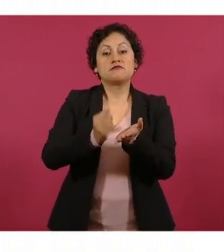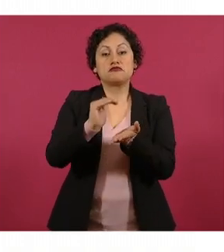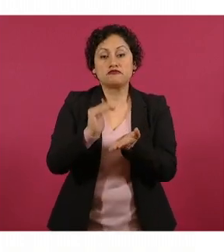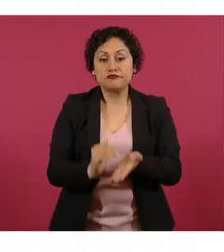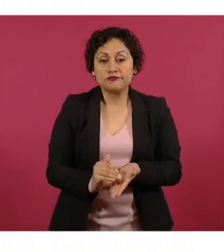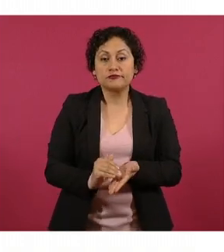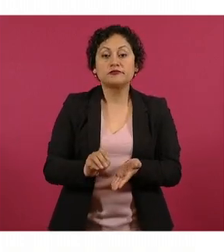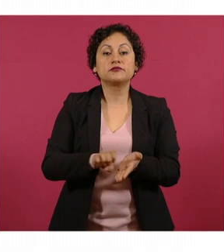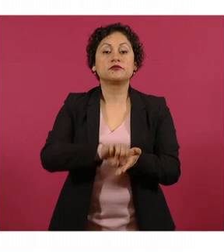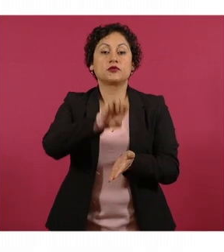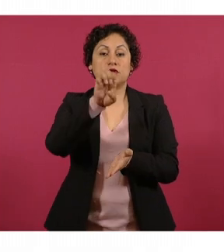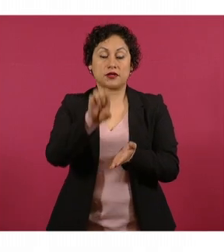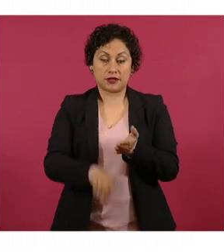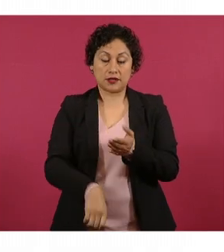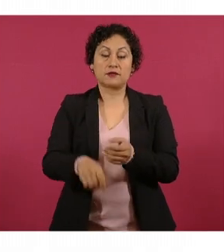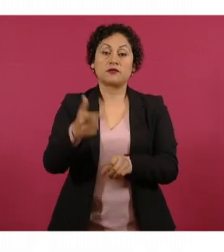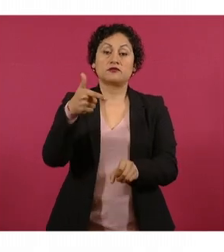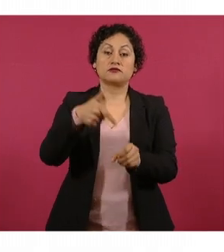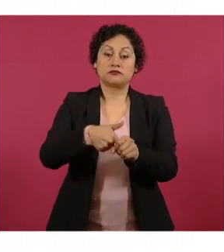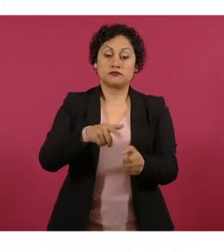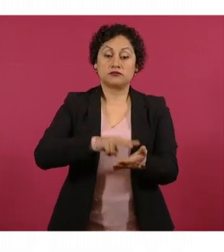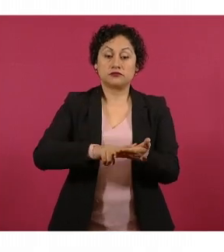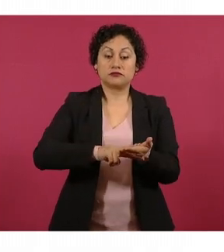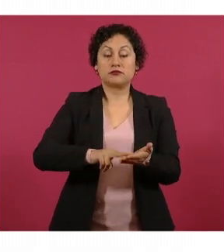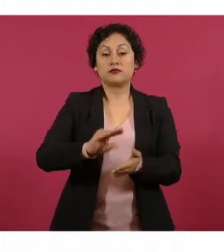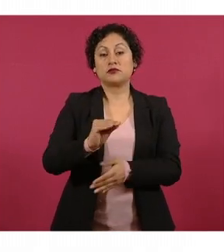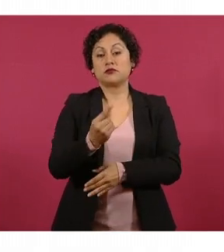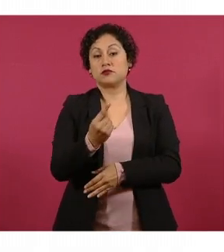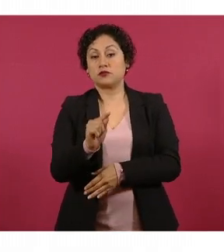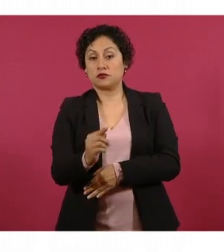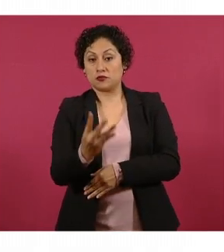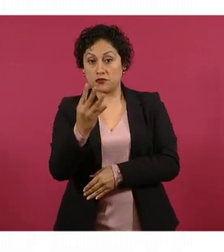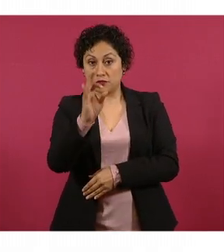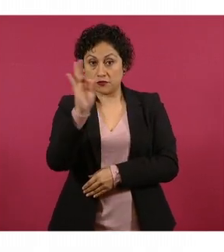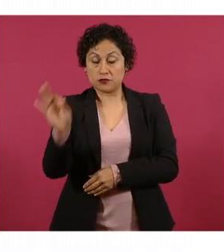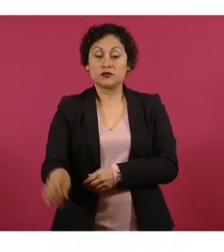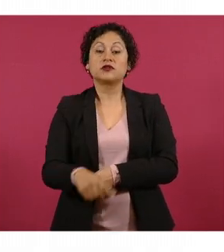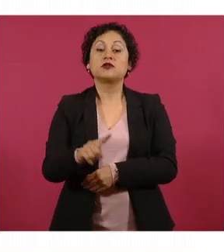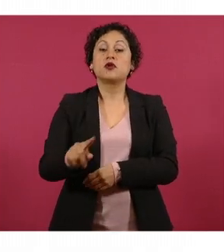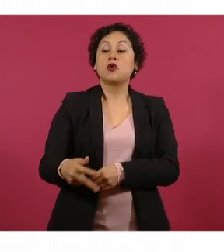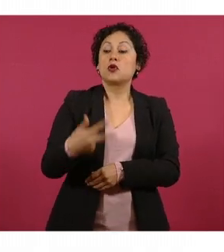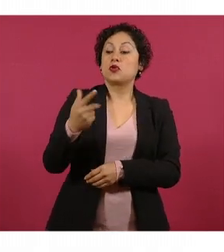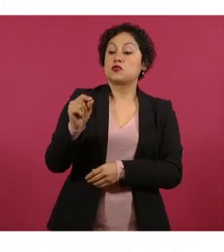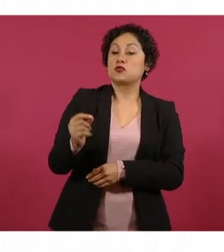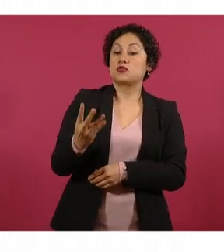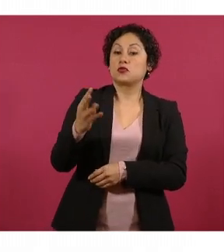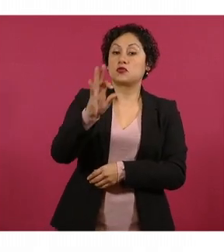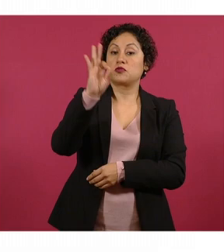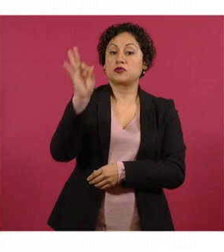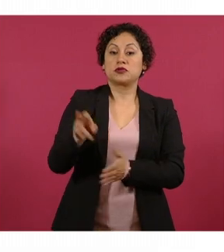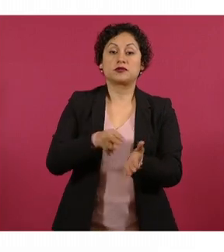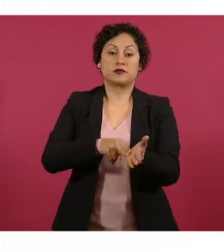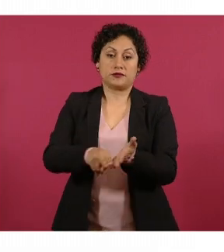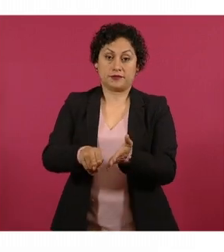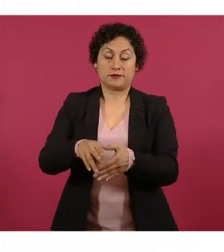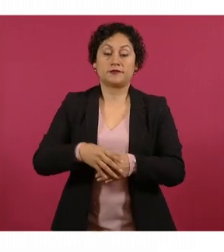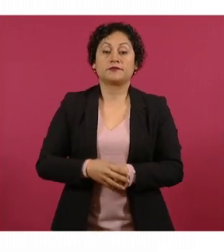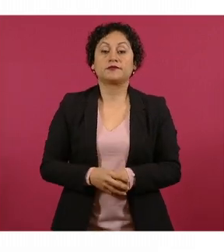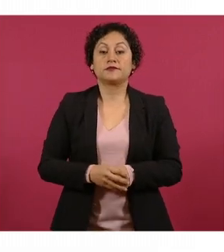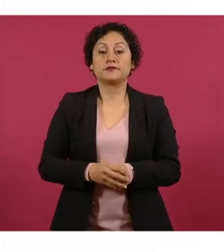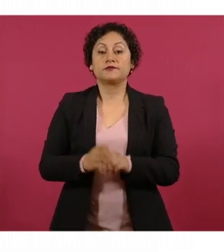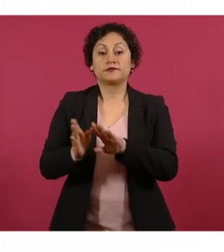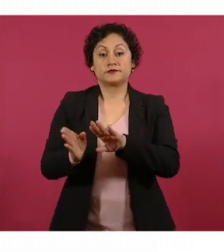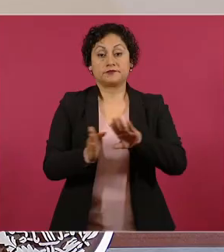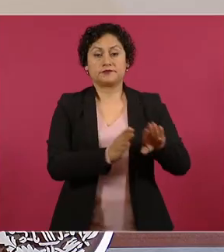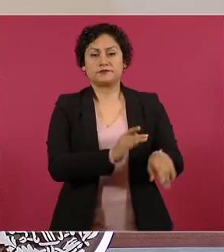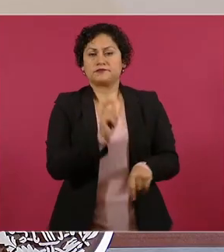regular, nuevamente con 1.4% y 8.4% para el diésel. En cuanto a indicadores